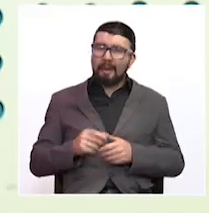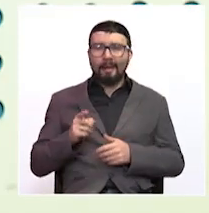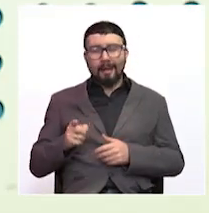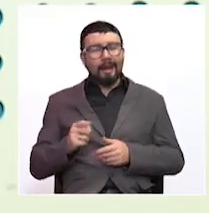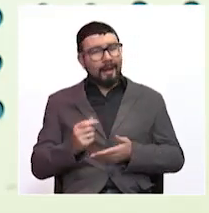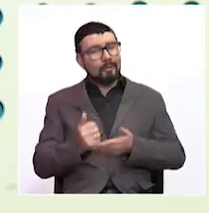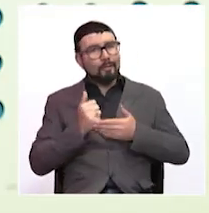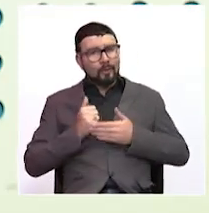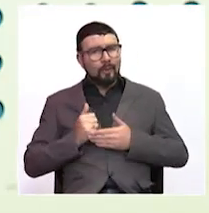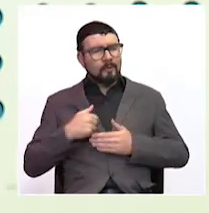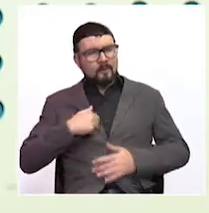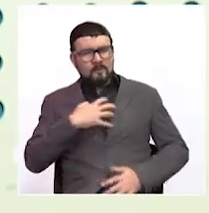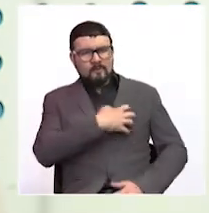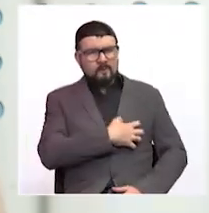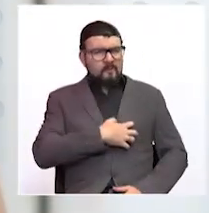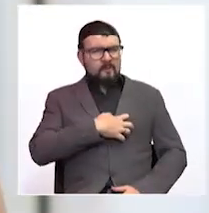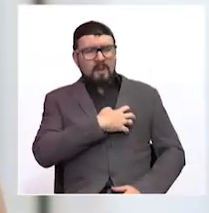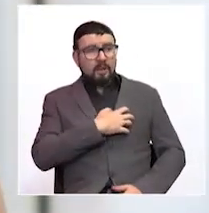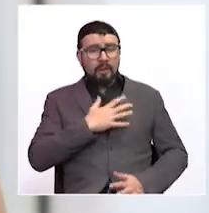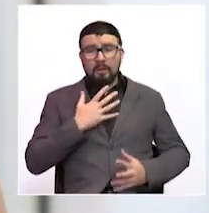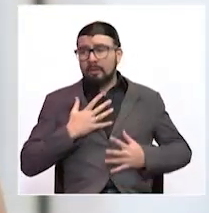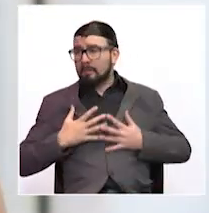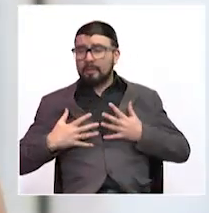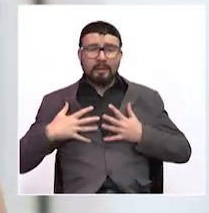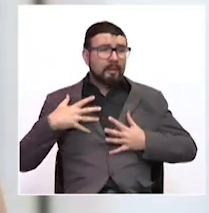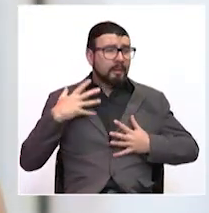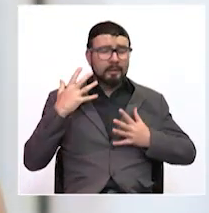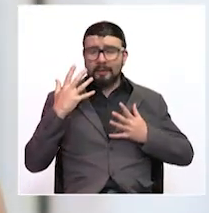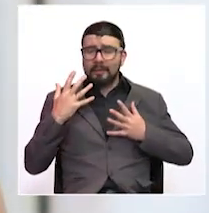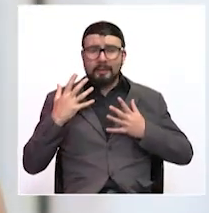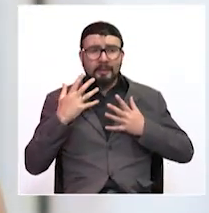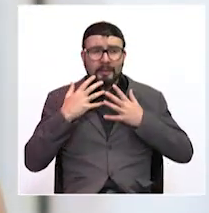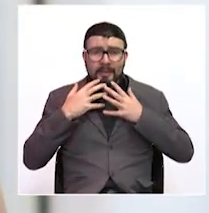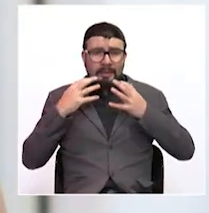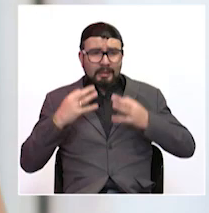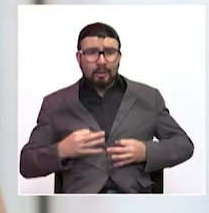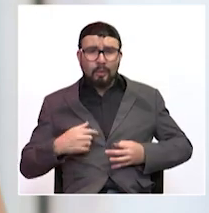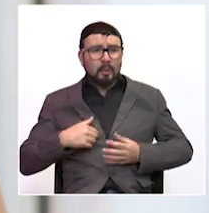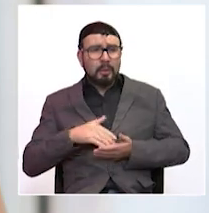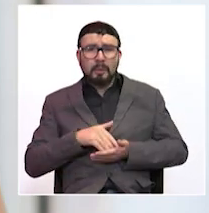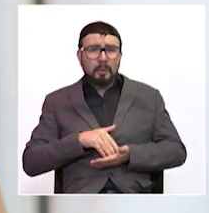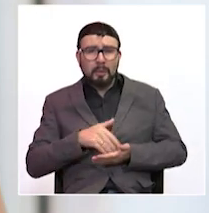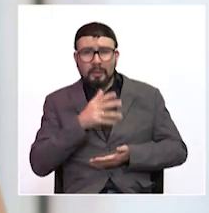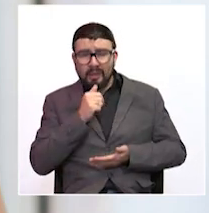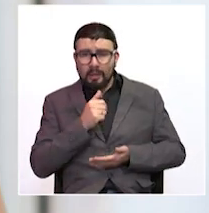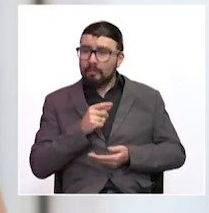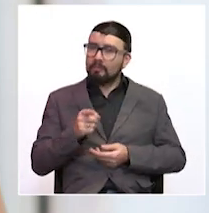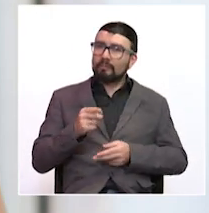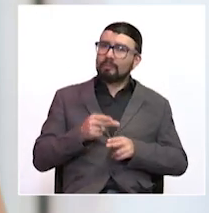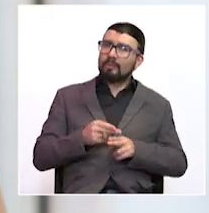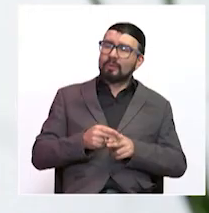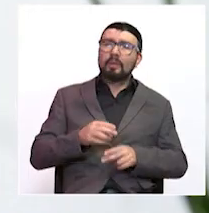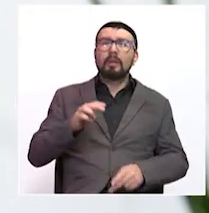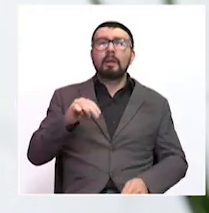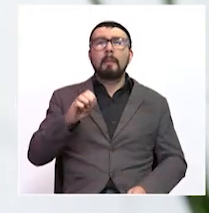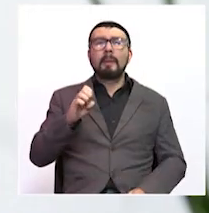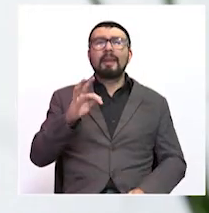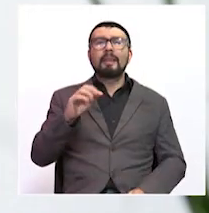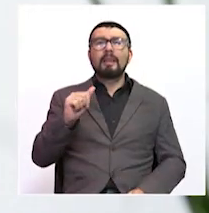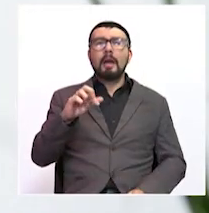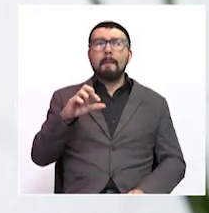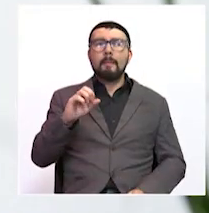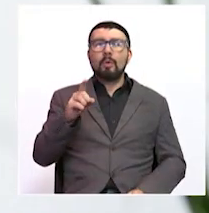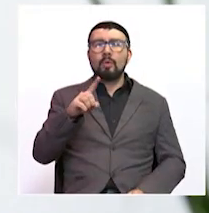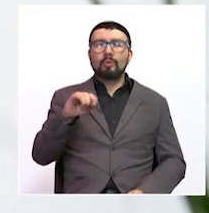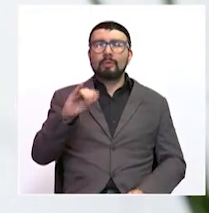miedos temores o inseguridades la llamamos meta posición que es meta posición